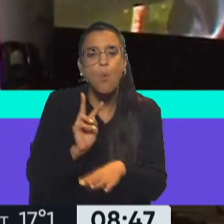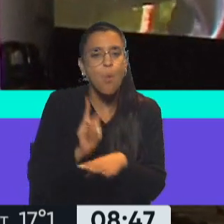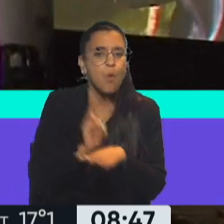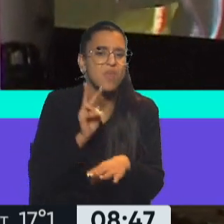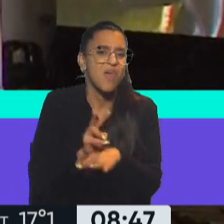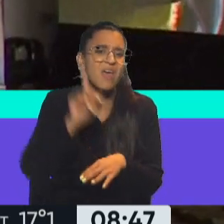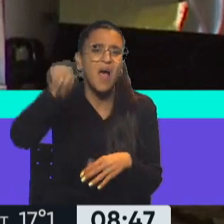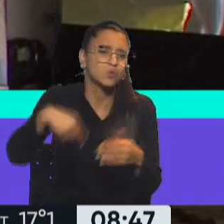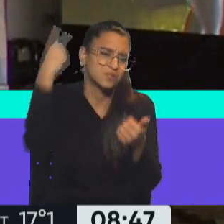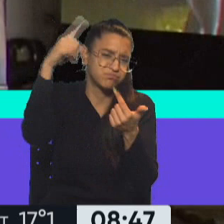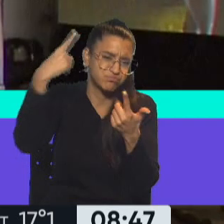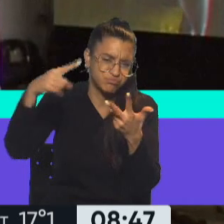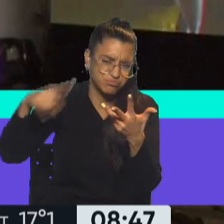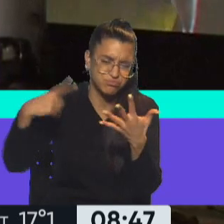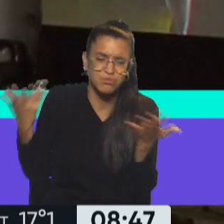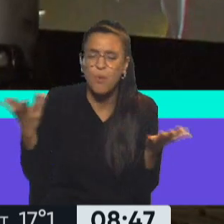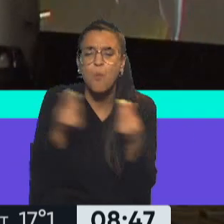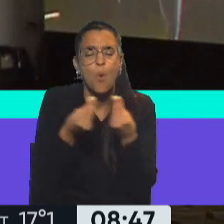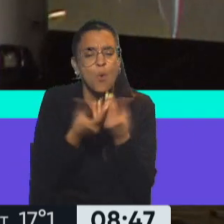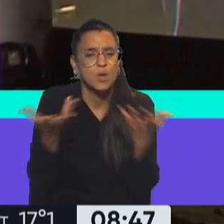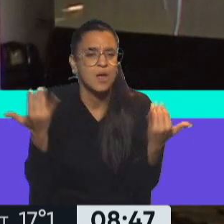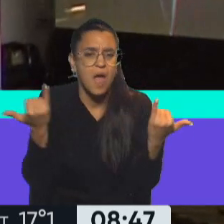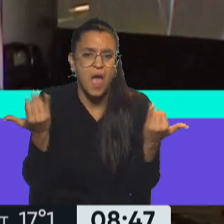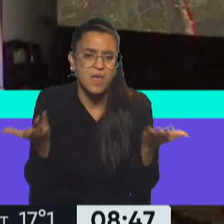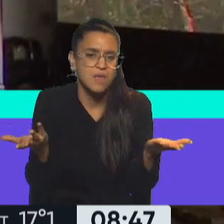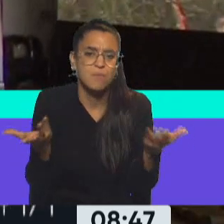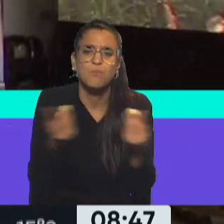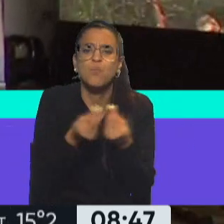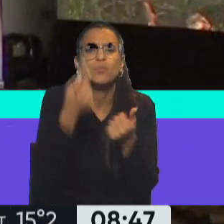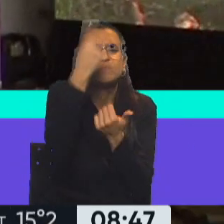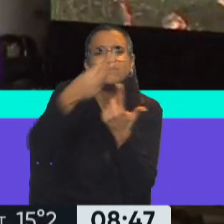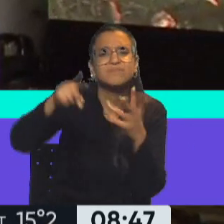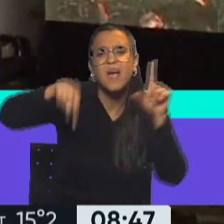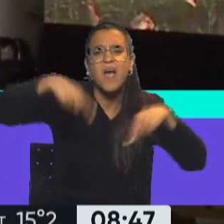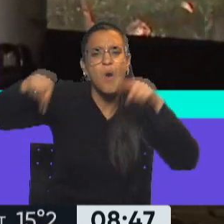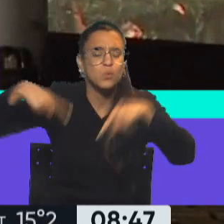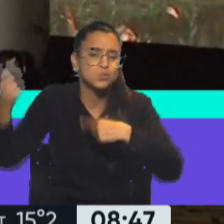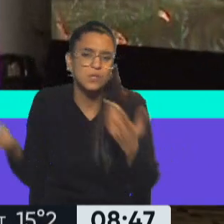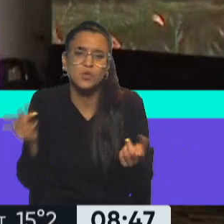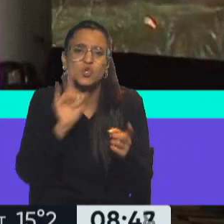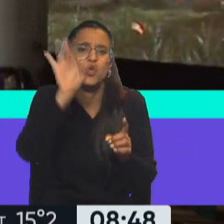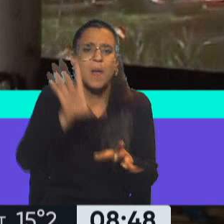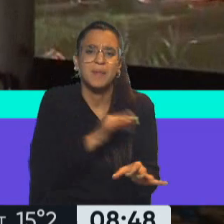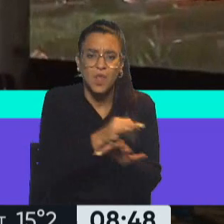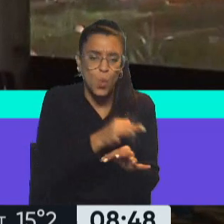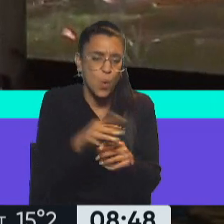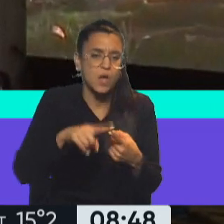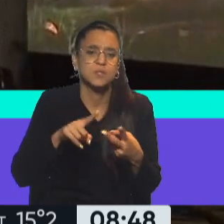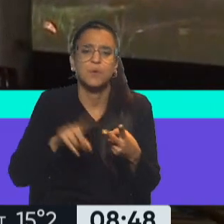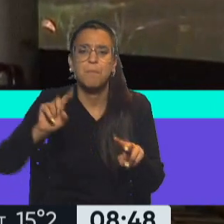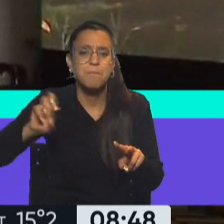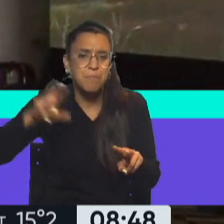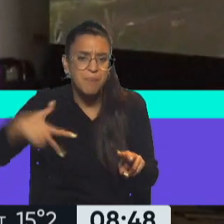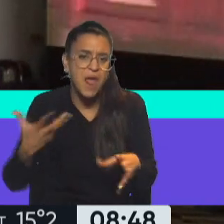multiagencial, multidimensional, donde intervienen muchísimos factores, no solamente la educación, las